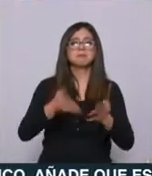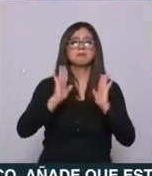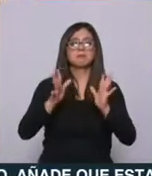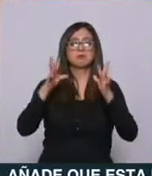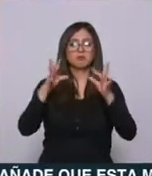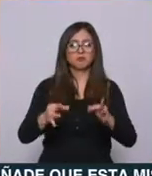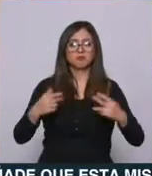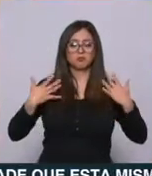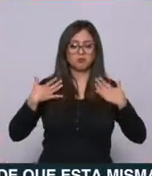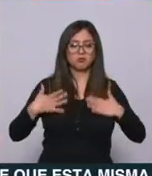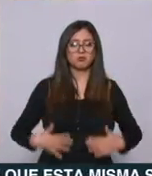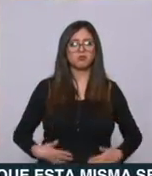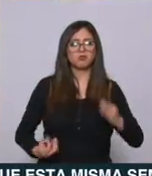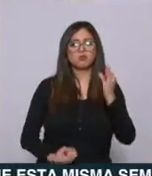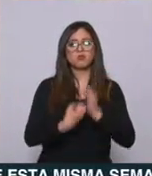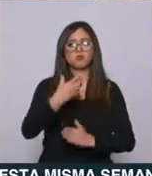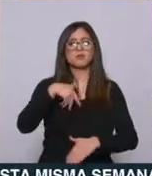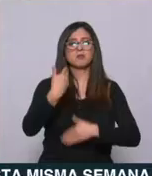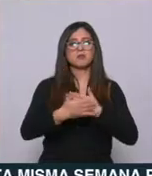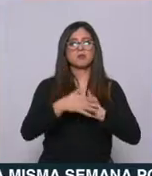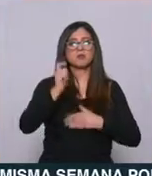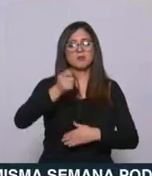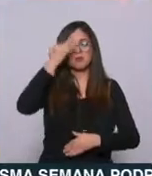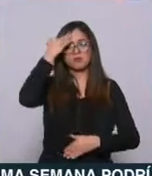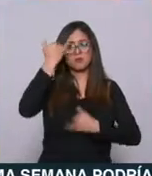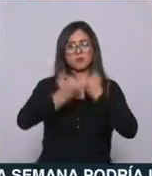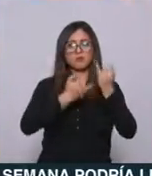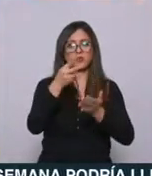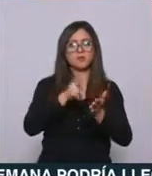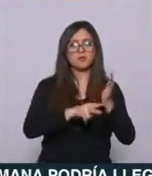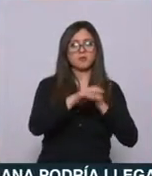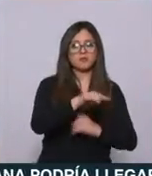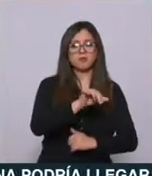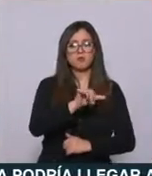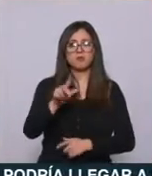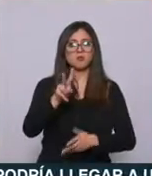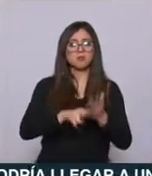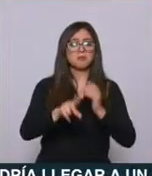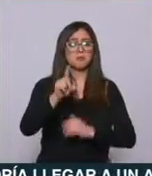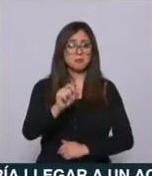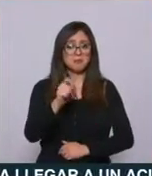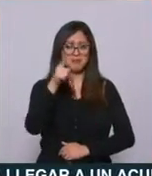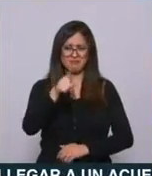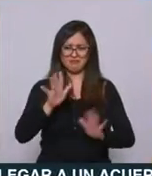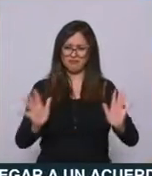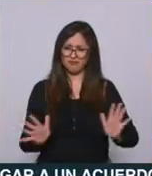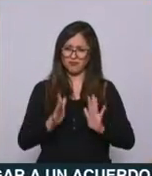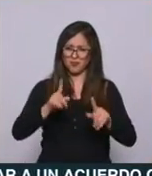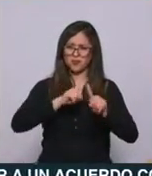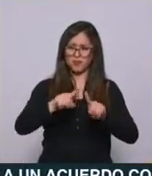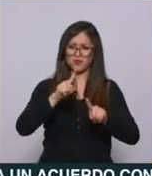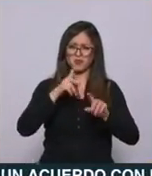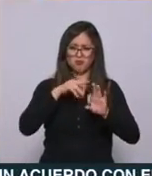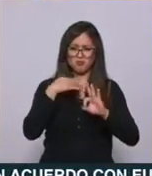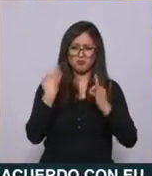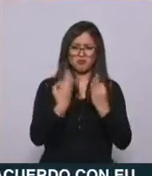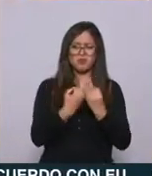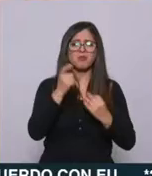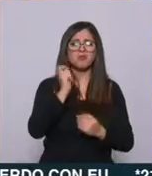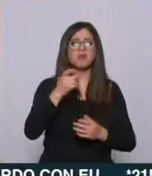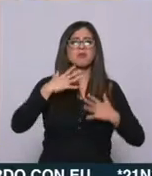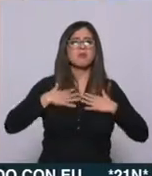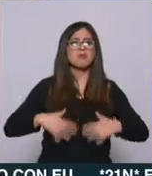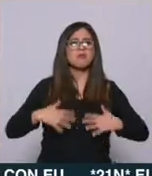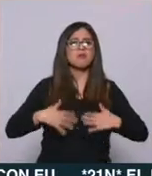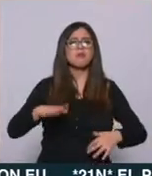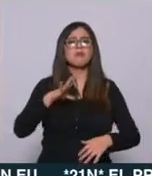que será su nueva indumentaria para la temporada 2019-2020, el cual sorprende por su peculiar diseño. El jersey de local de los culés